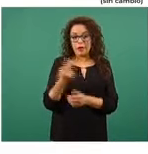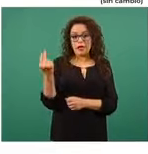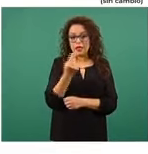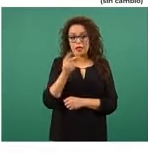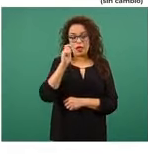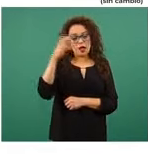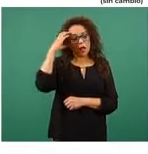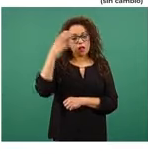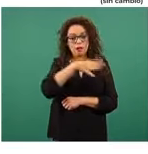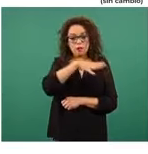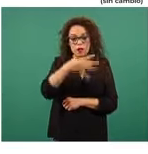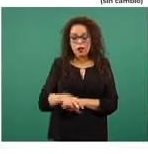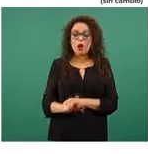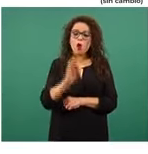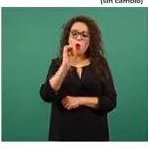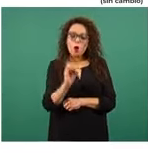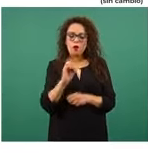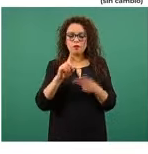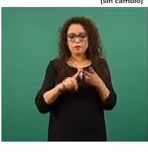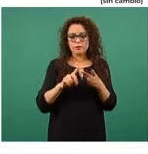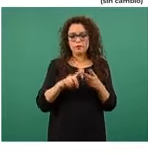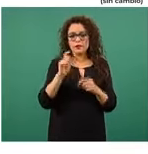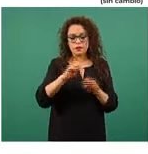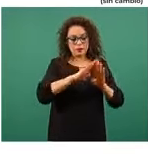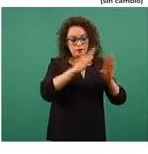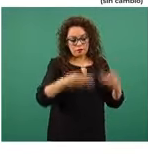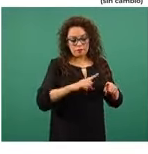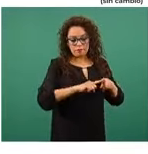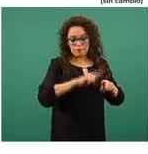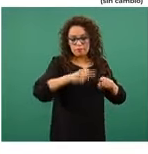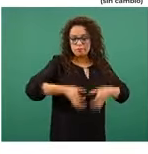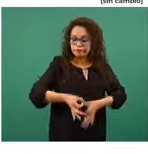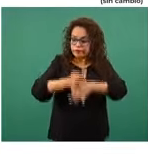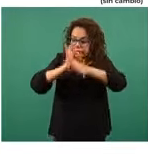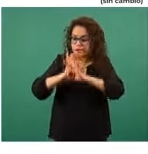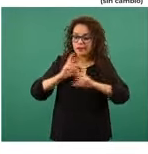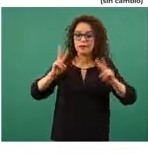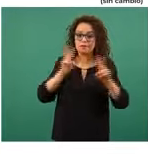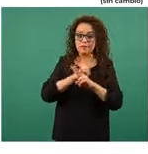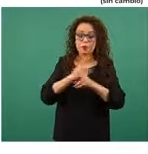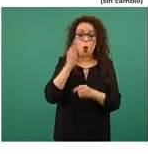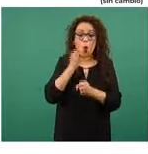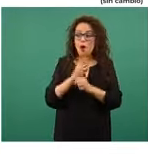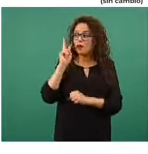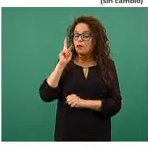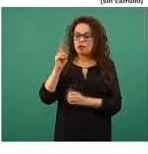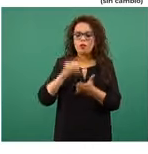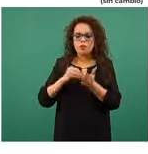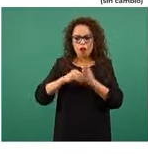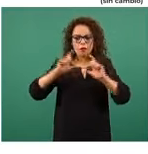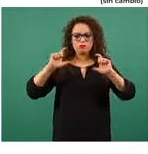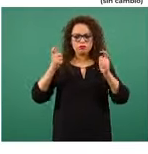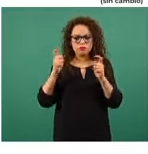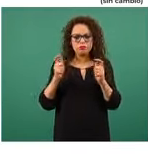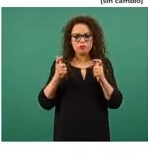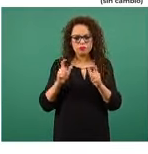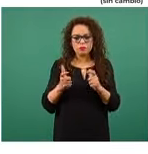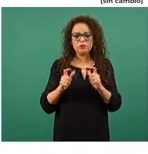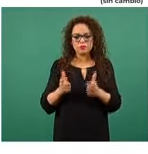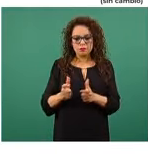cama general o de una cama con ventilador. Aquí todavía seguimos viendo una disminución y no hemos tenido incrementos en los últimos